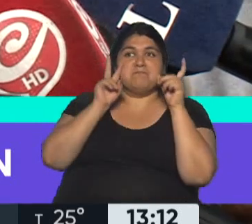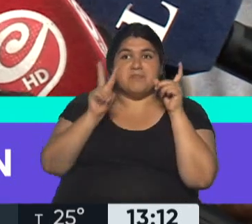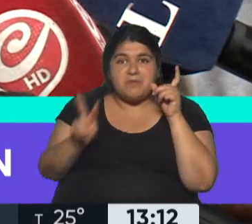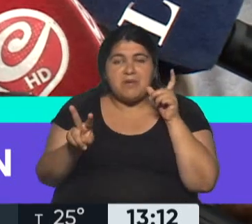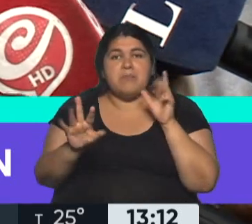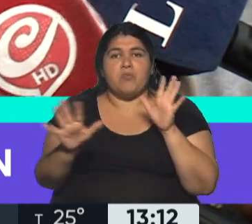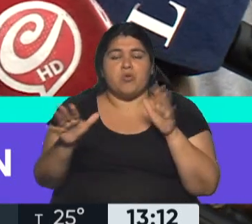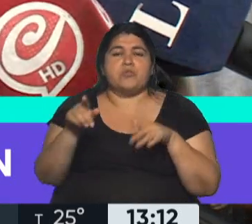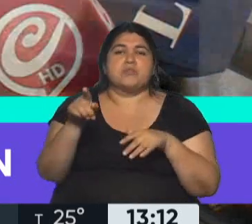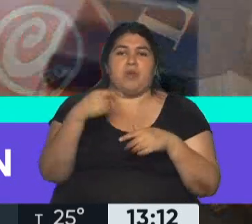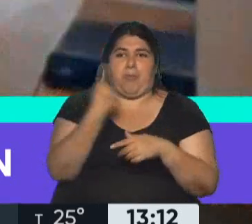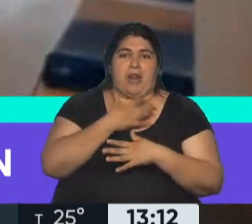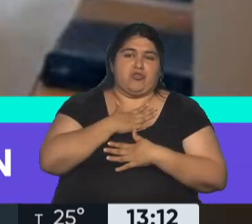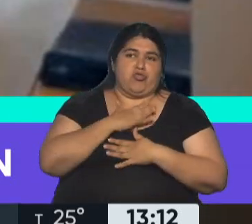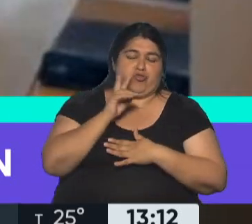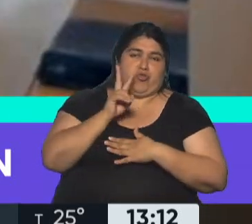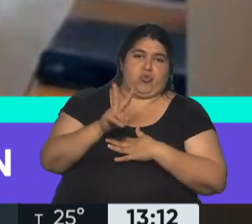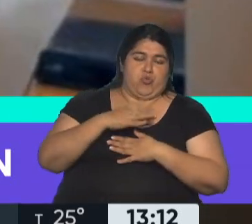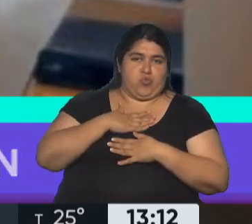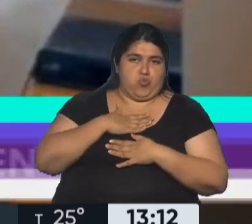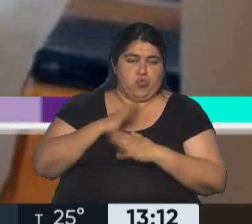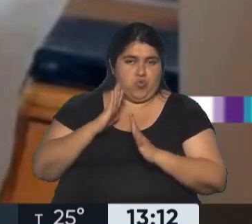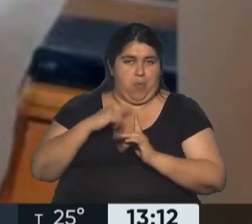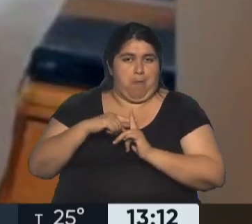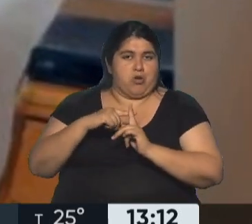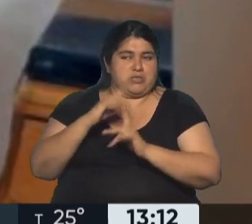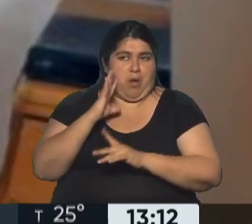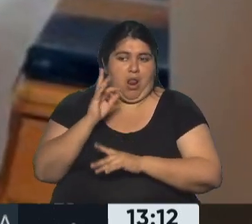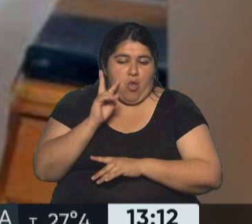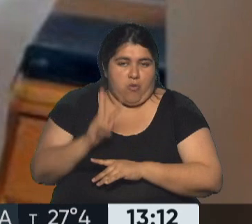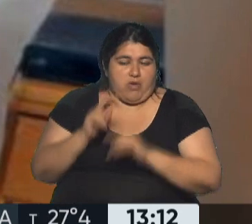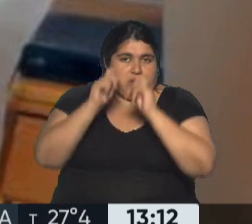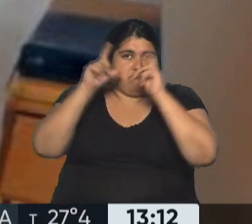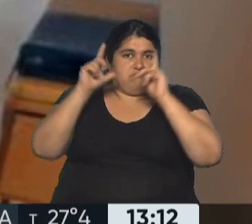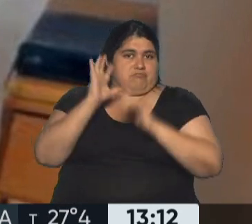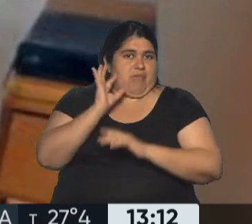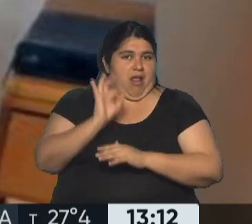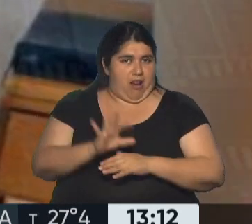y la verdad es que bueno, para nosotras es una alegría, aunque sea verlo así.